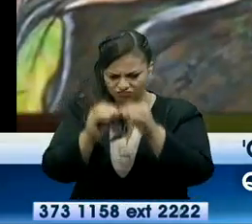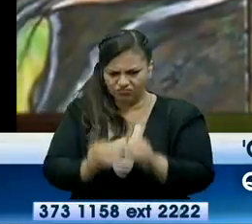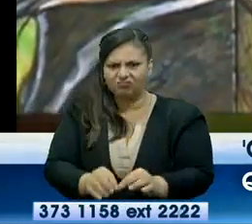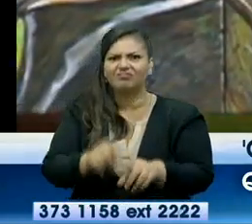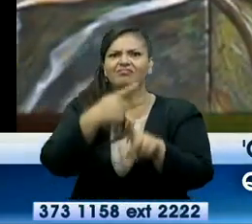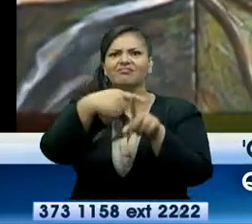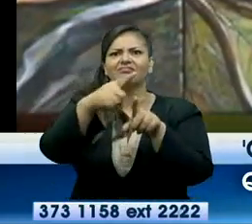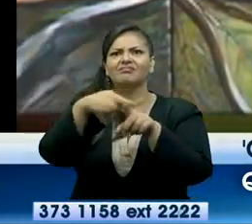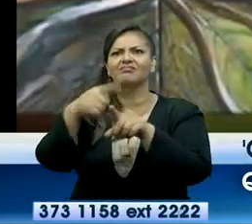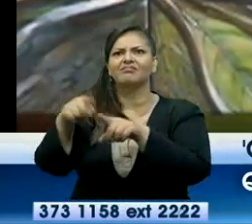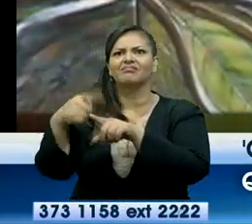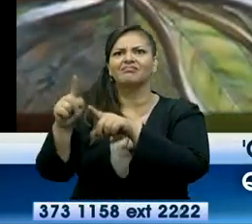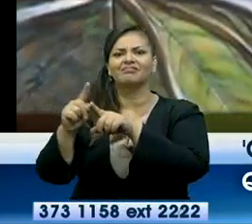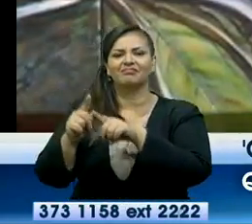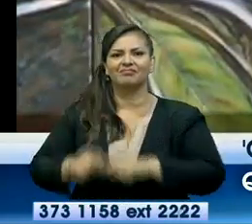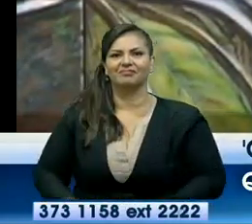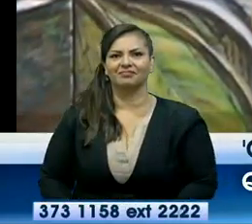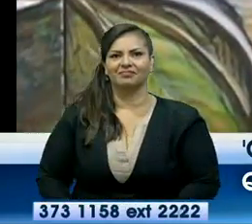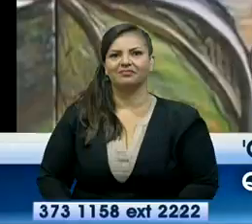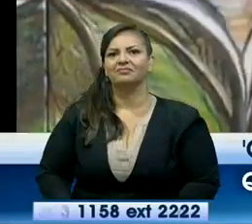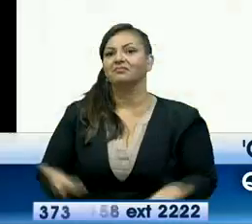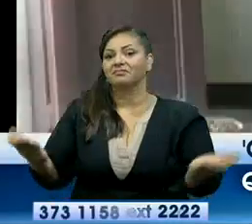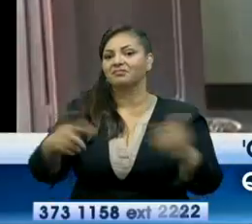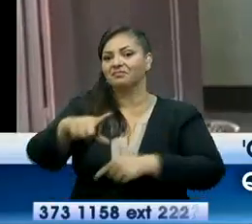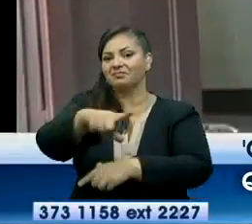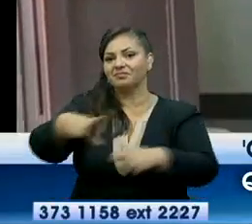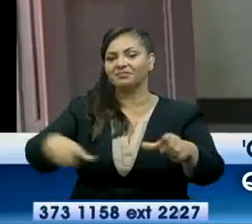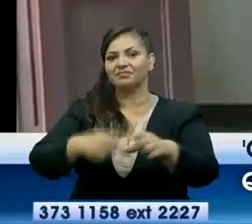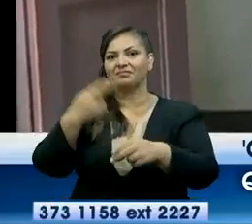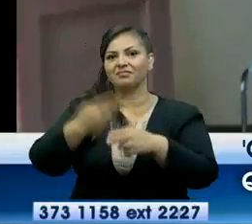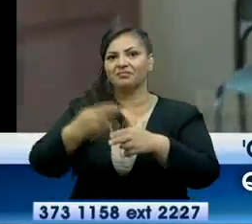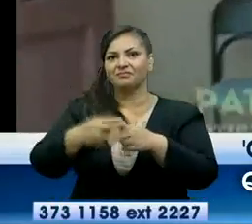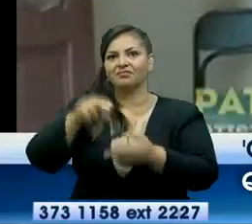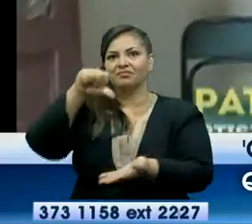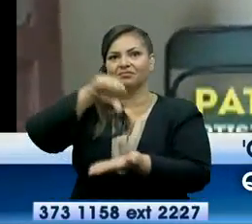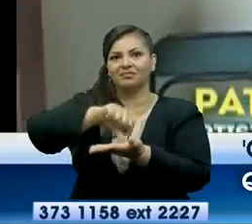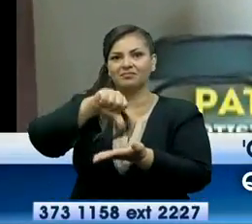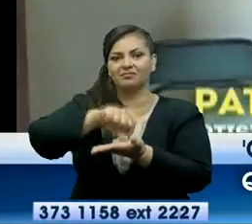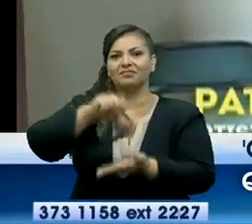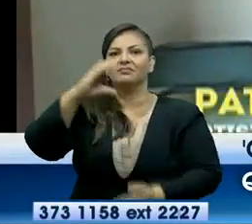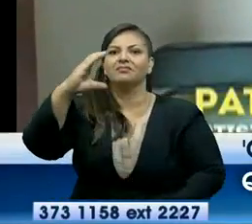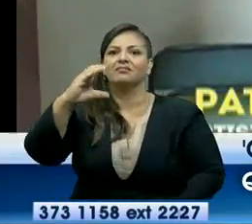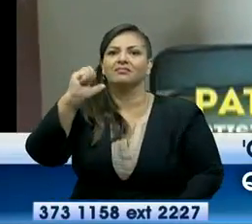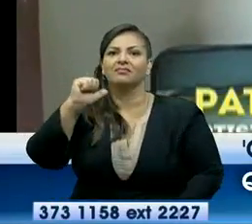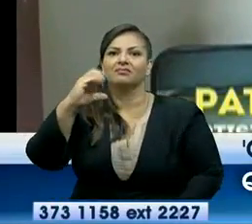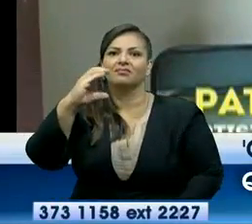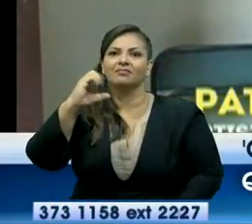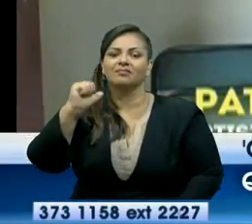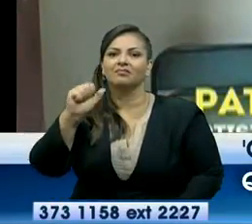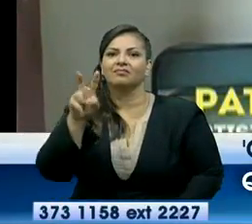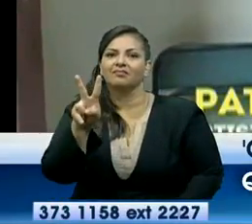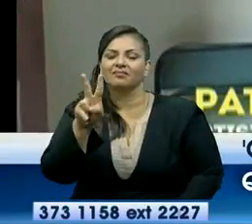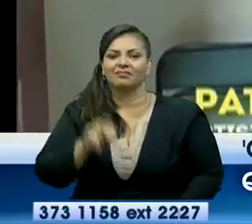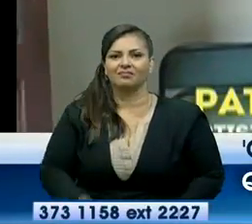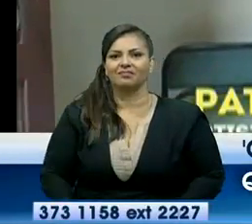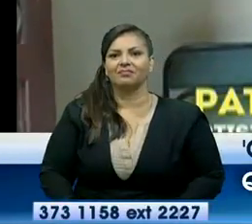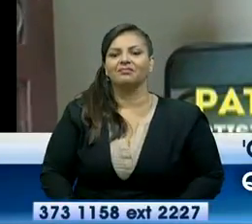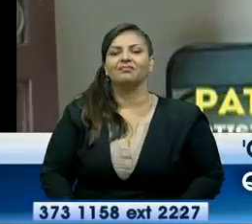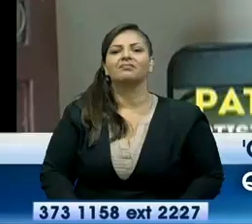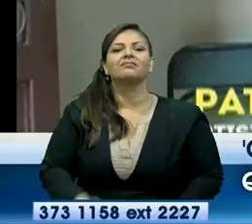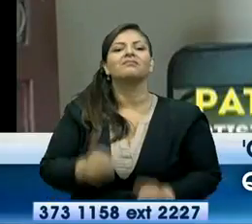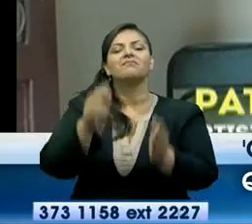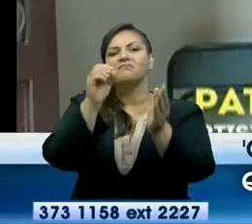artes un día en ciudad cacao este proyecto para mí fue muy importante y lo